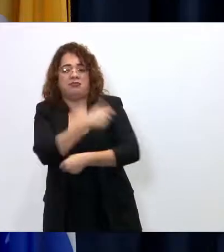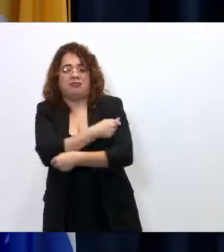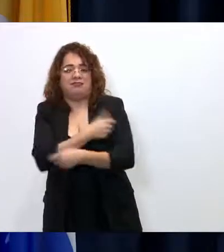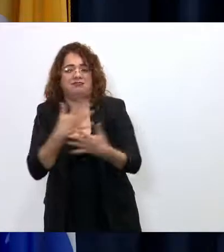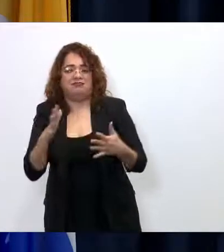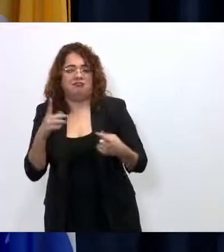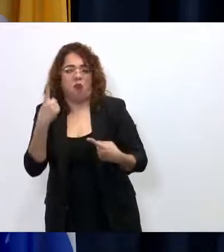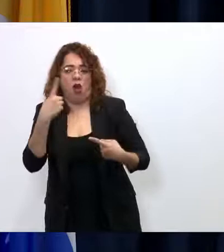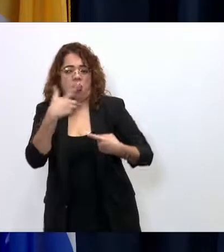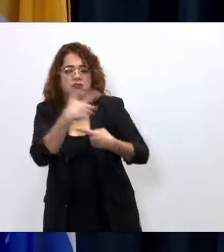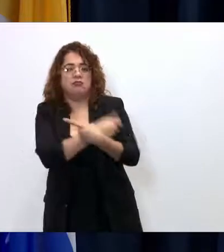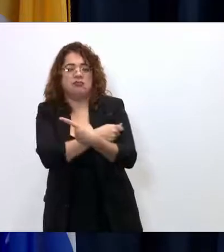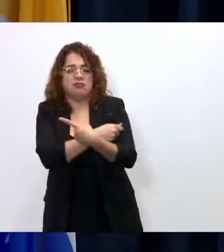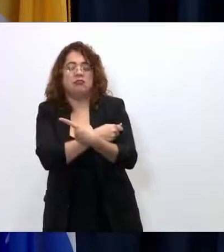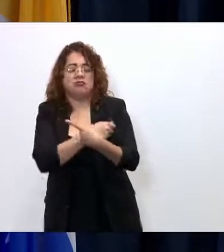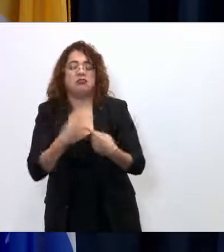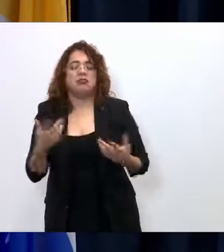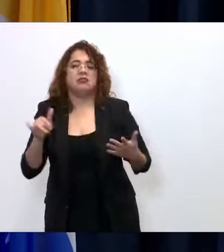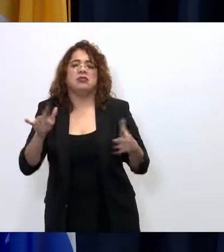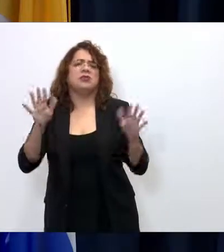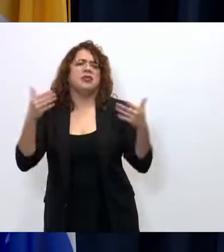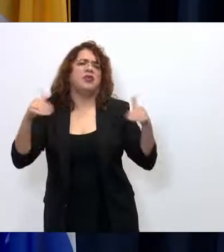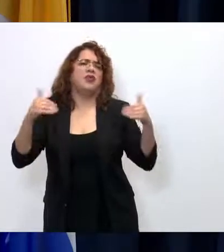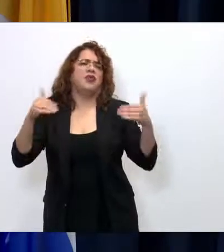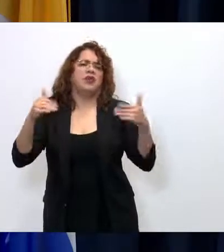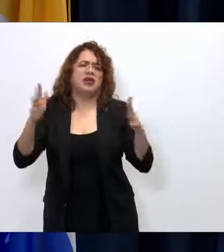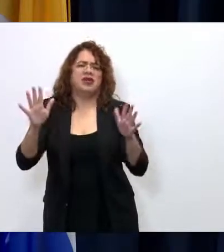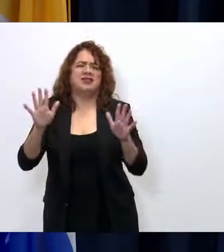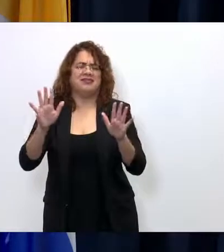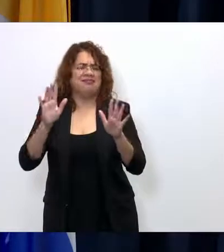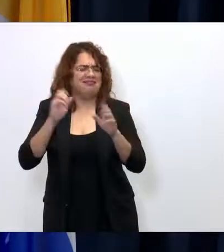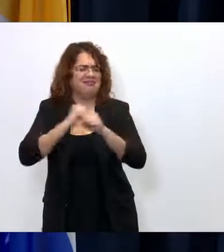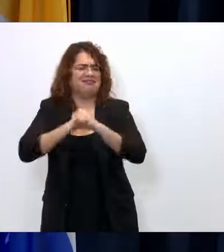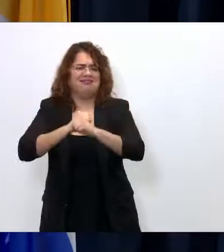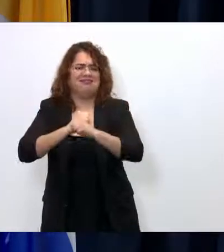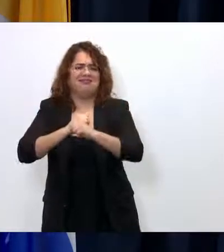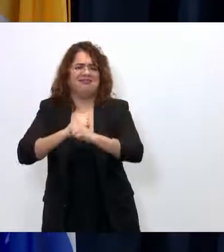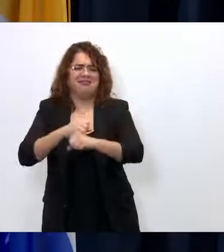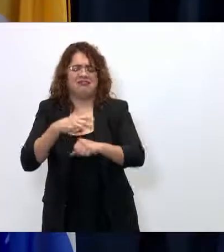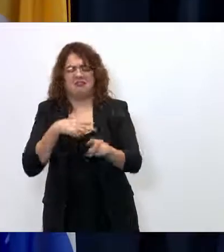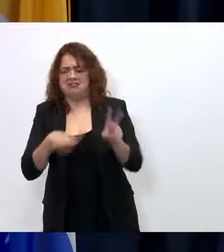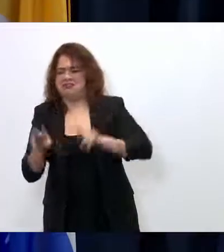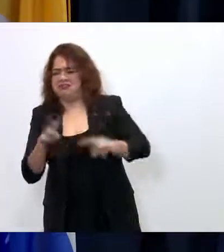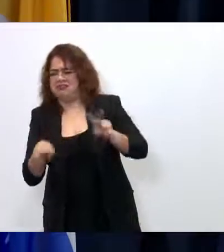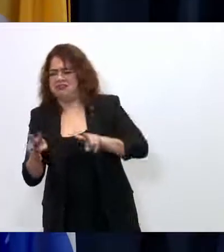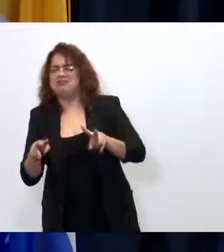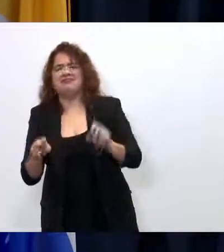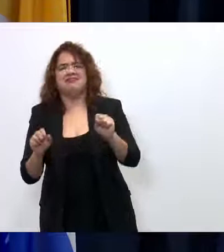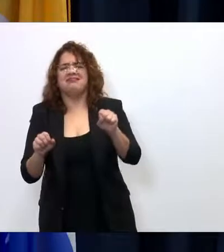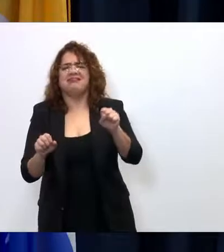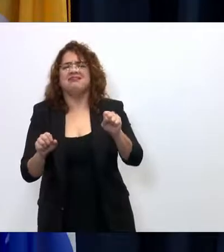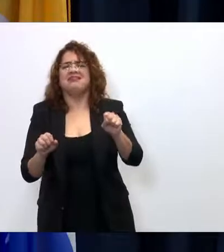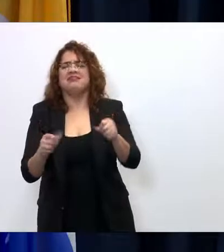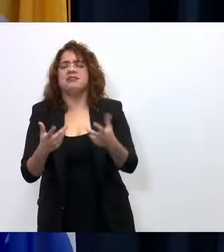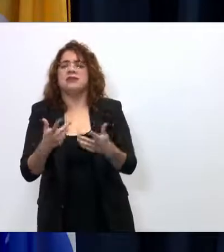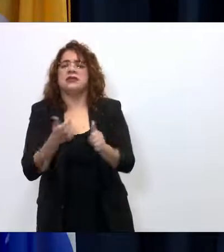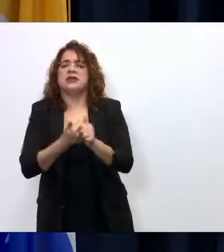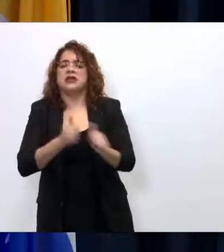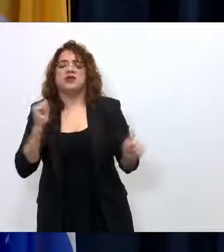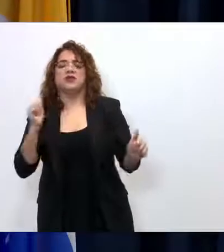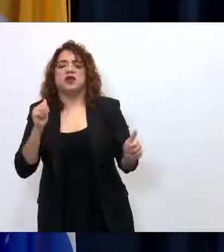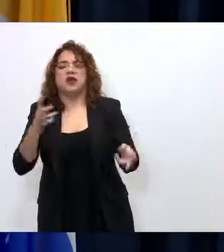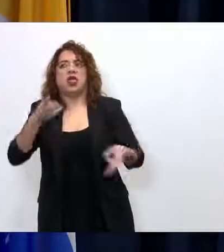muy eficaces contra la enfermedad grave de COVID-19 y también la muerte. Y aunque